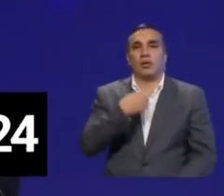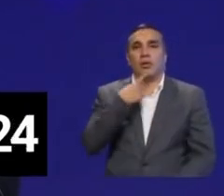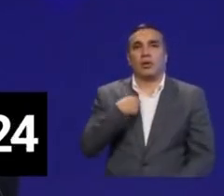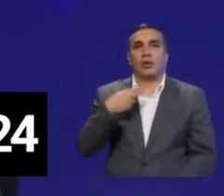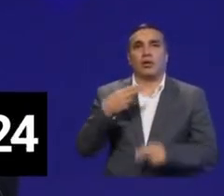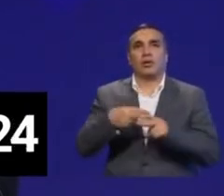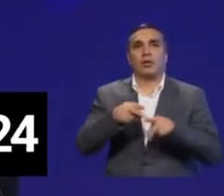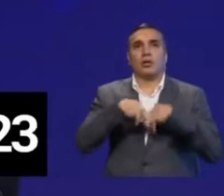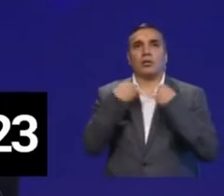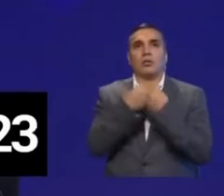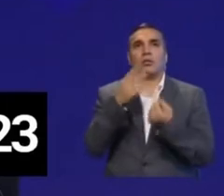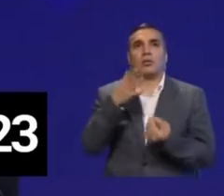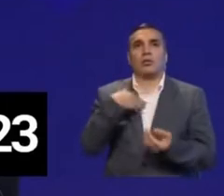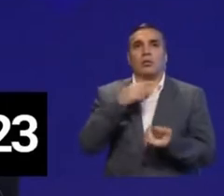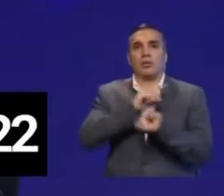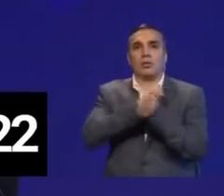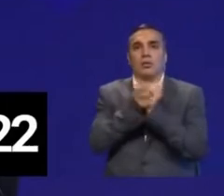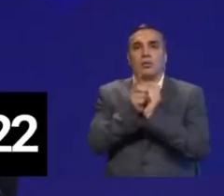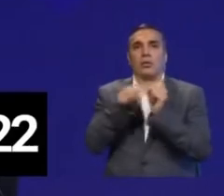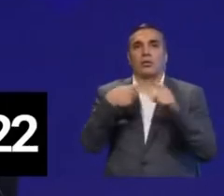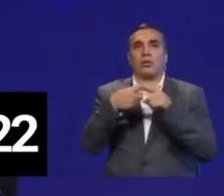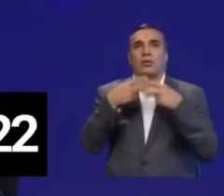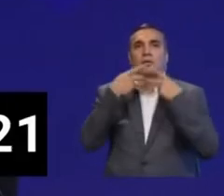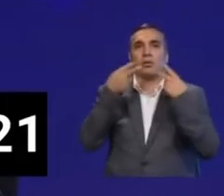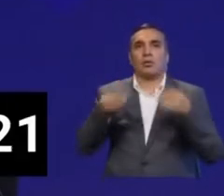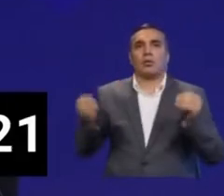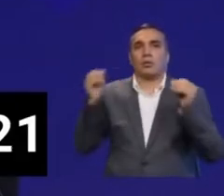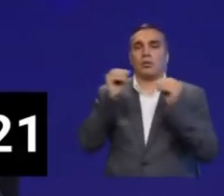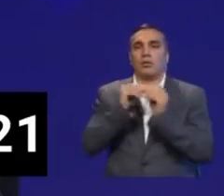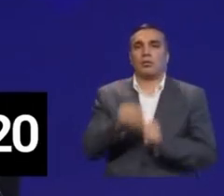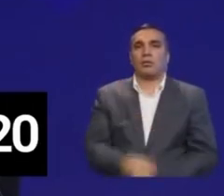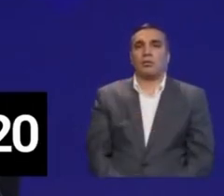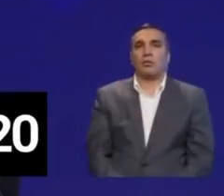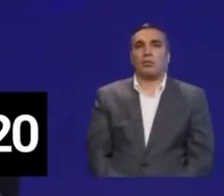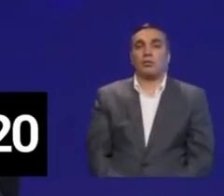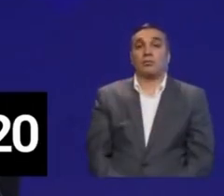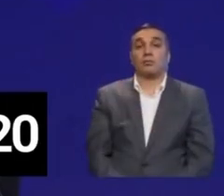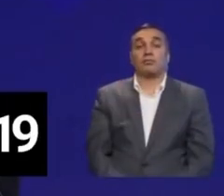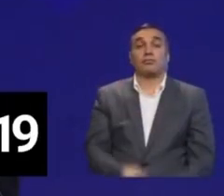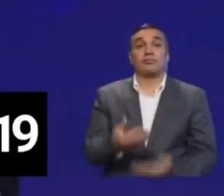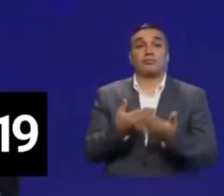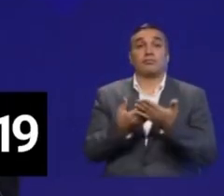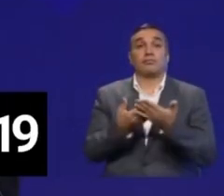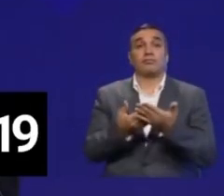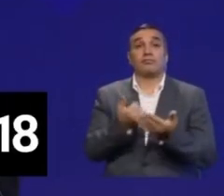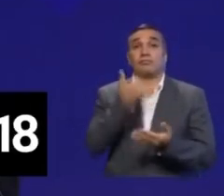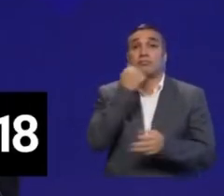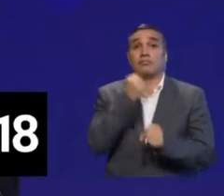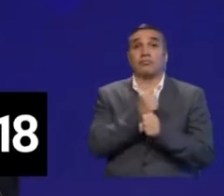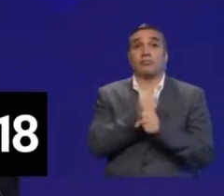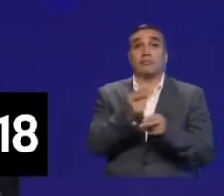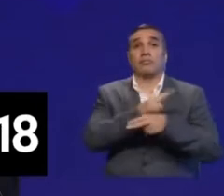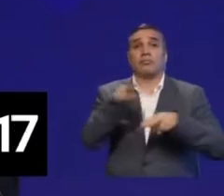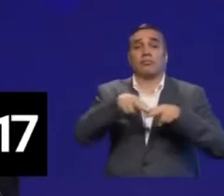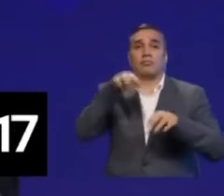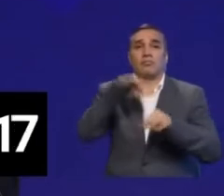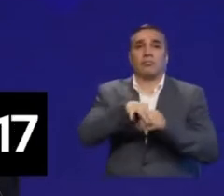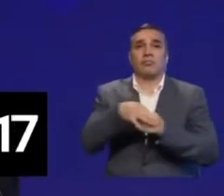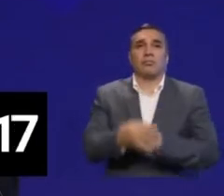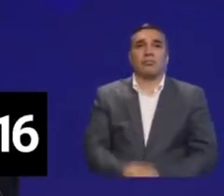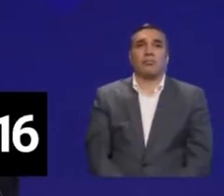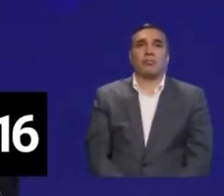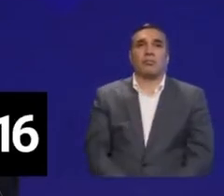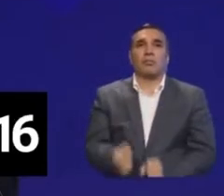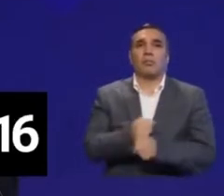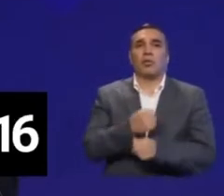de mi movimiento ha sido alterado ante la luz pública nuevamente. Otra prueba de la absoluta incapacidad del Consejo Nacional Electoral de hacer